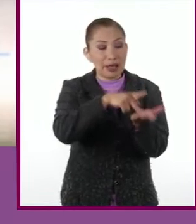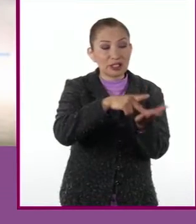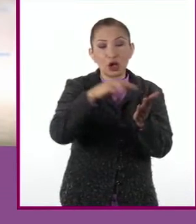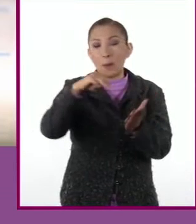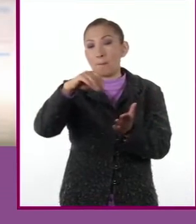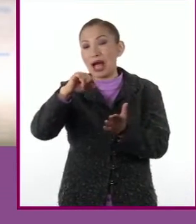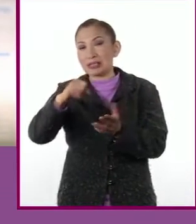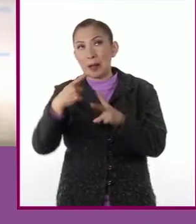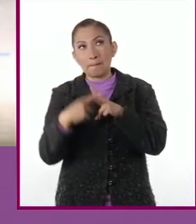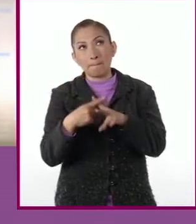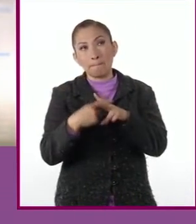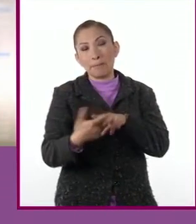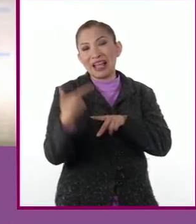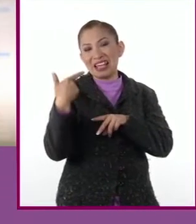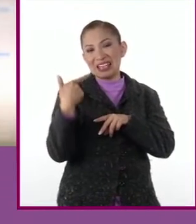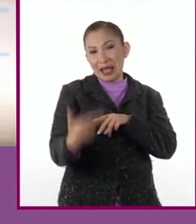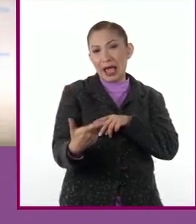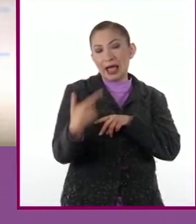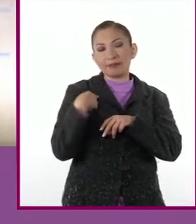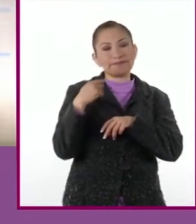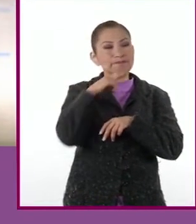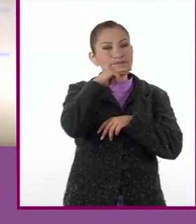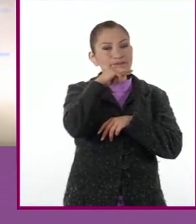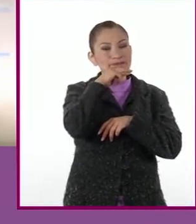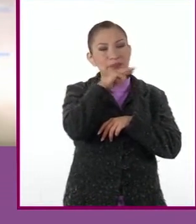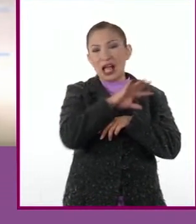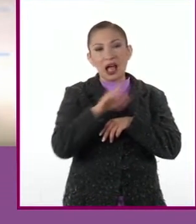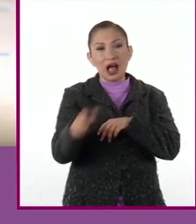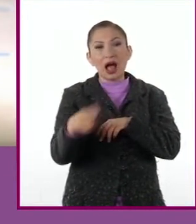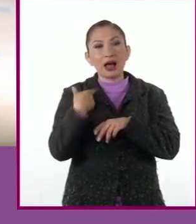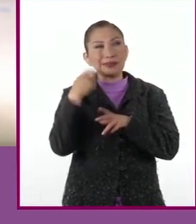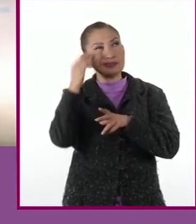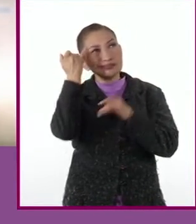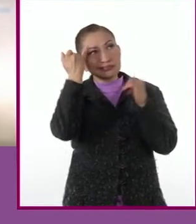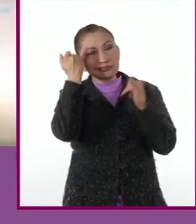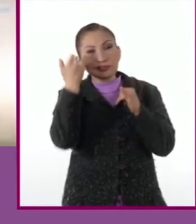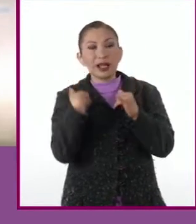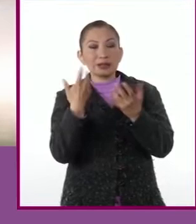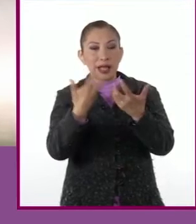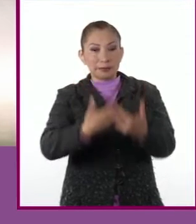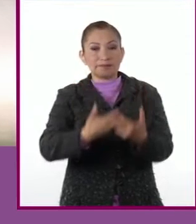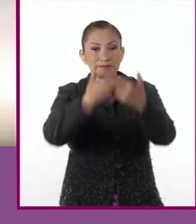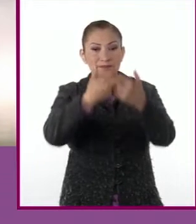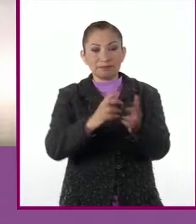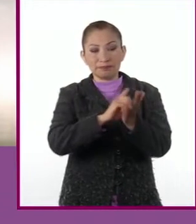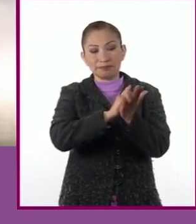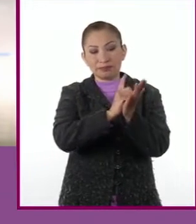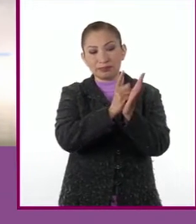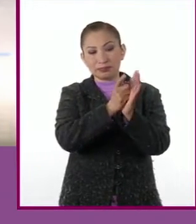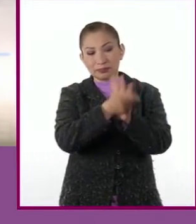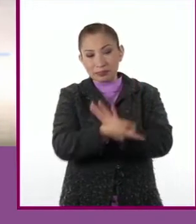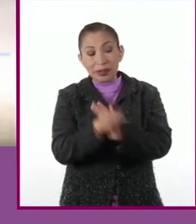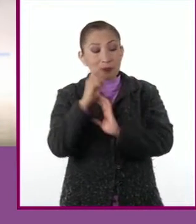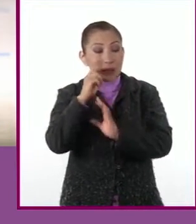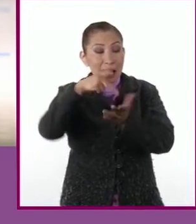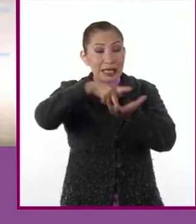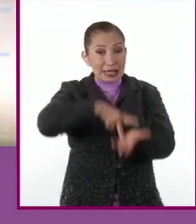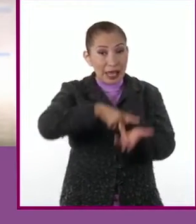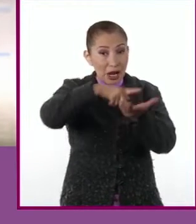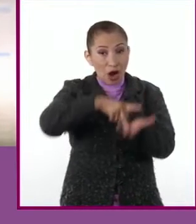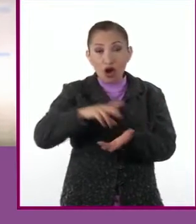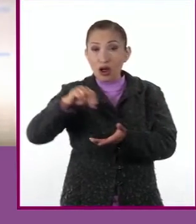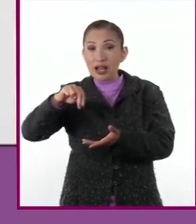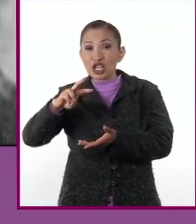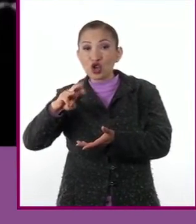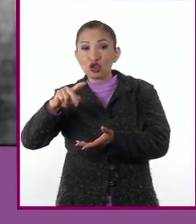masa, al dividir entre G, se haga automáticamente en la construcción de los aparatos y las básculas marquen kilogramos en vez